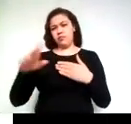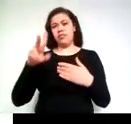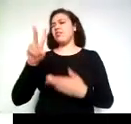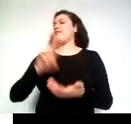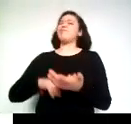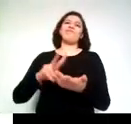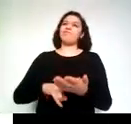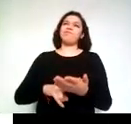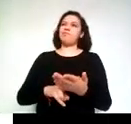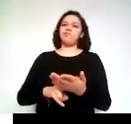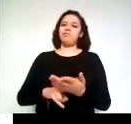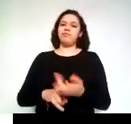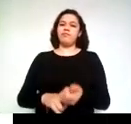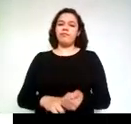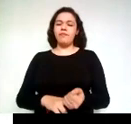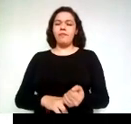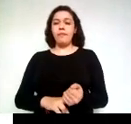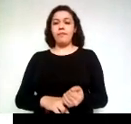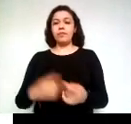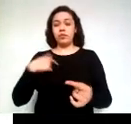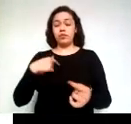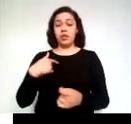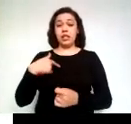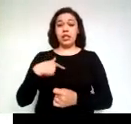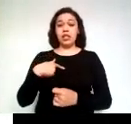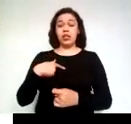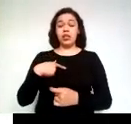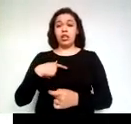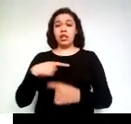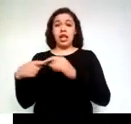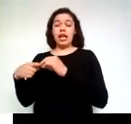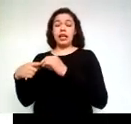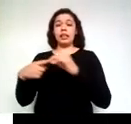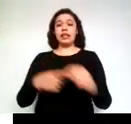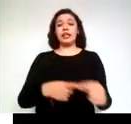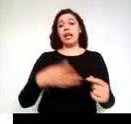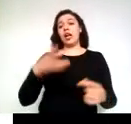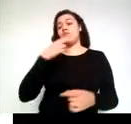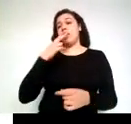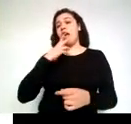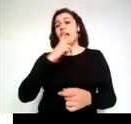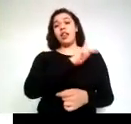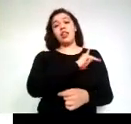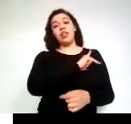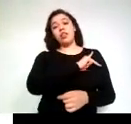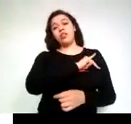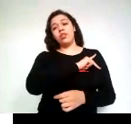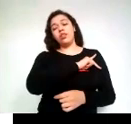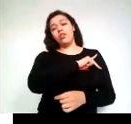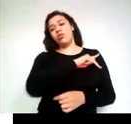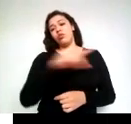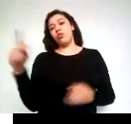voy a aplicar la guía de referencia, la debo aplicar a todos de la misma manera,